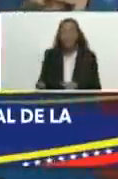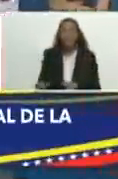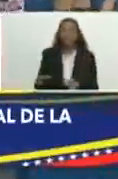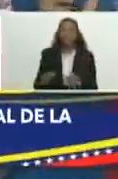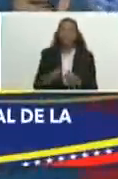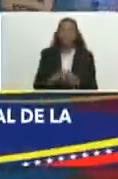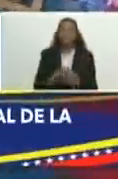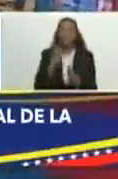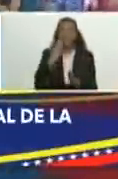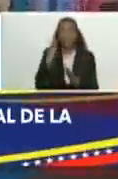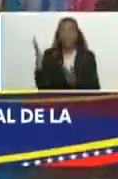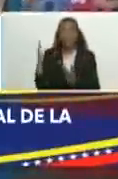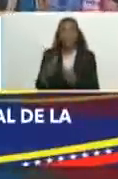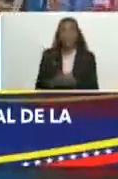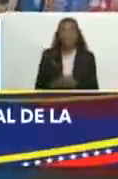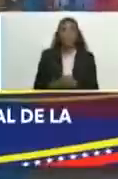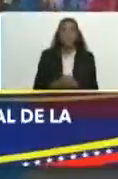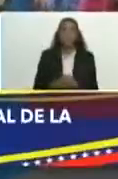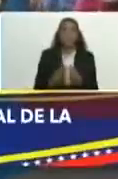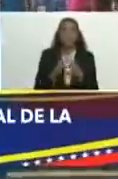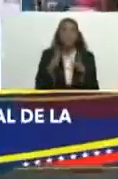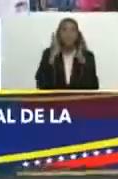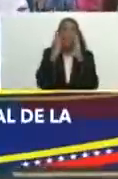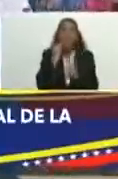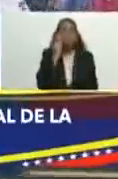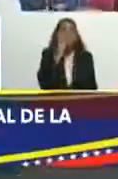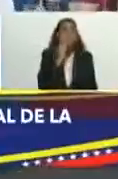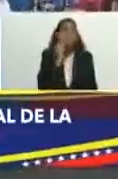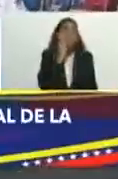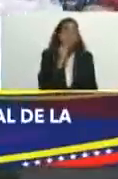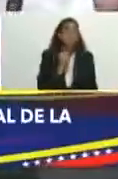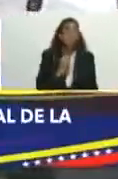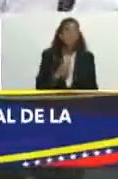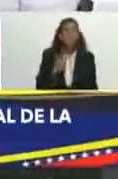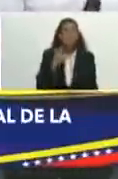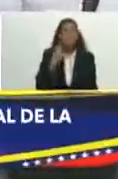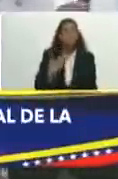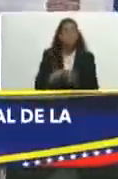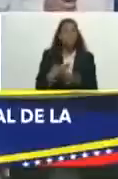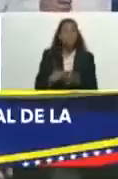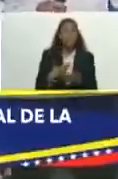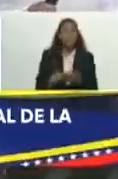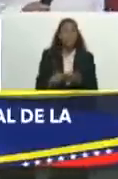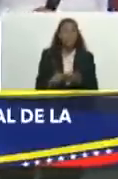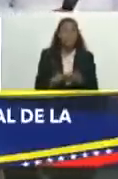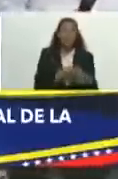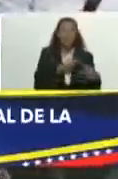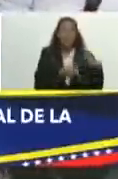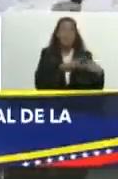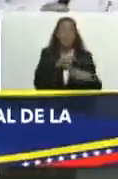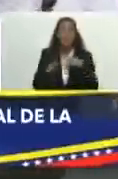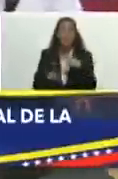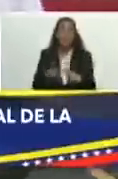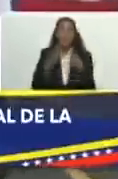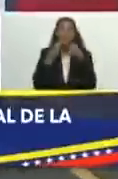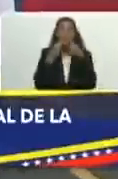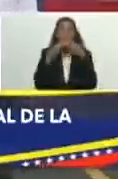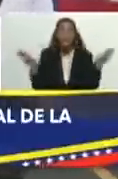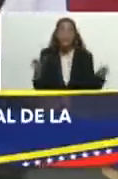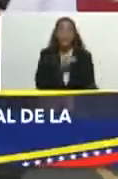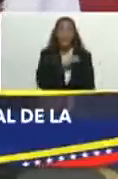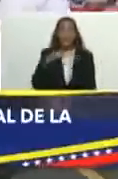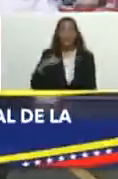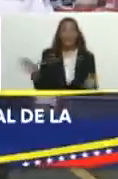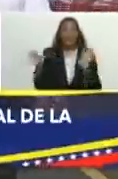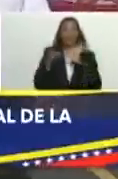Indumarín. Bueno, estos son experiencias precisamente del encadenamiento productivo público-privado,